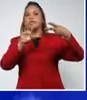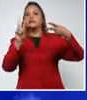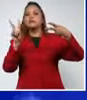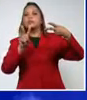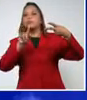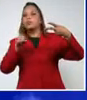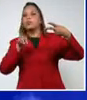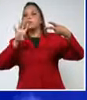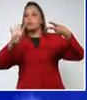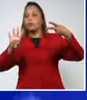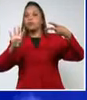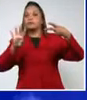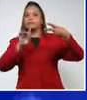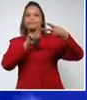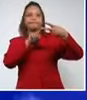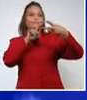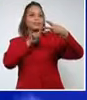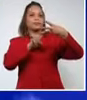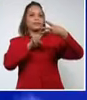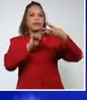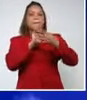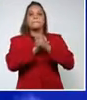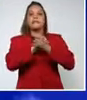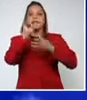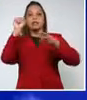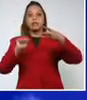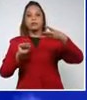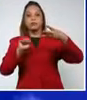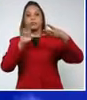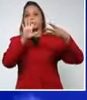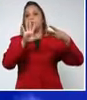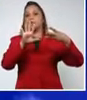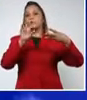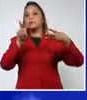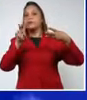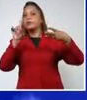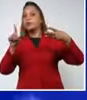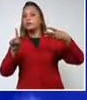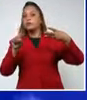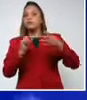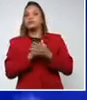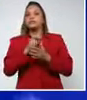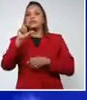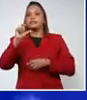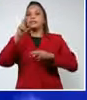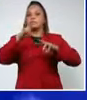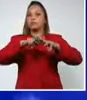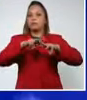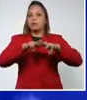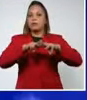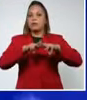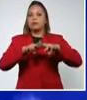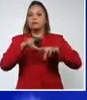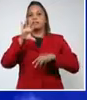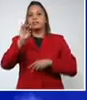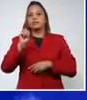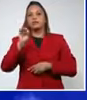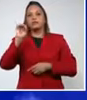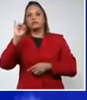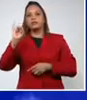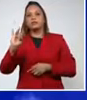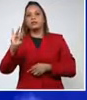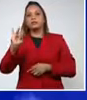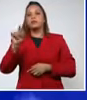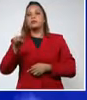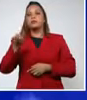522,4, Melena del Sur con 521, Centro Habana con 507,2.